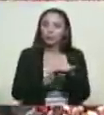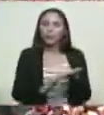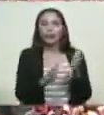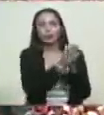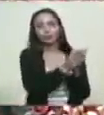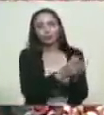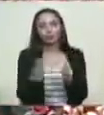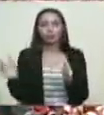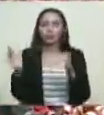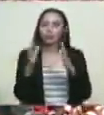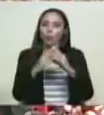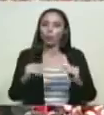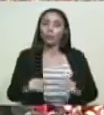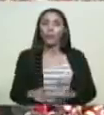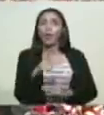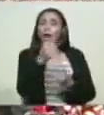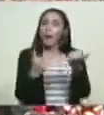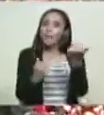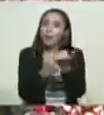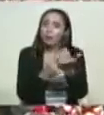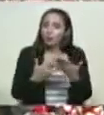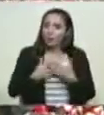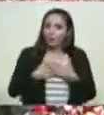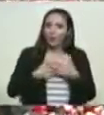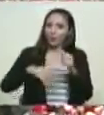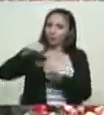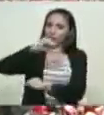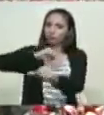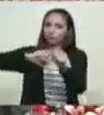Yo pido tu apoyo, compatriota de Caracas,